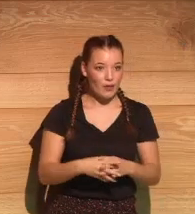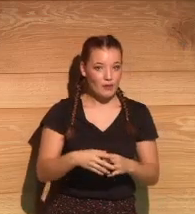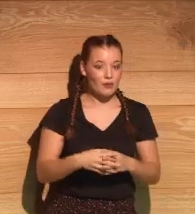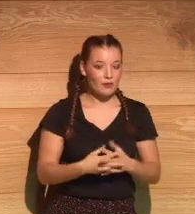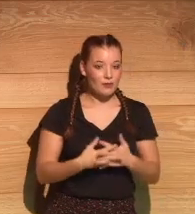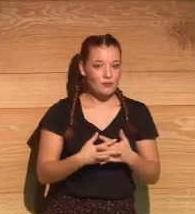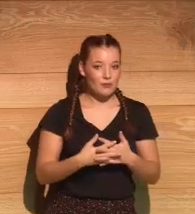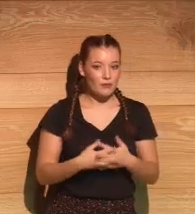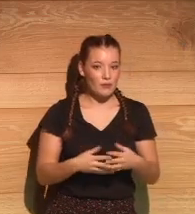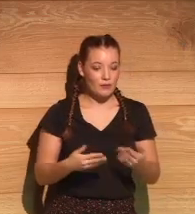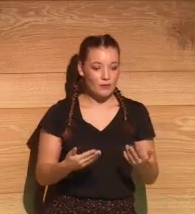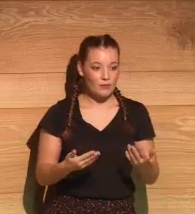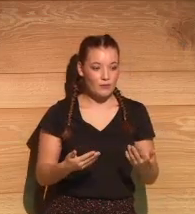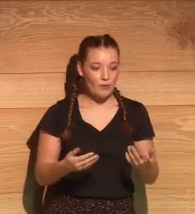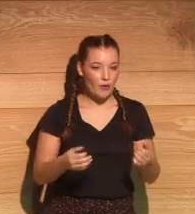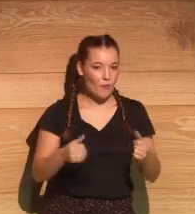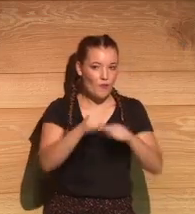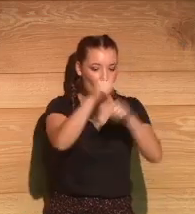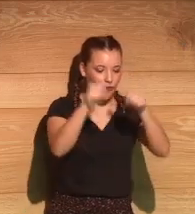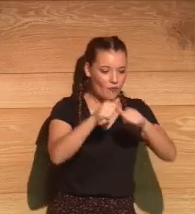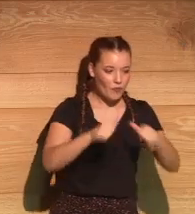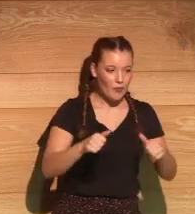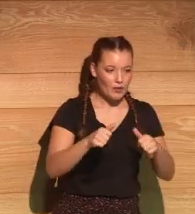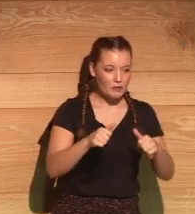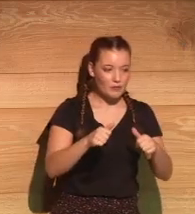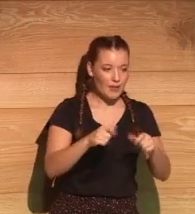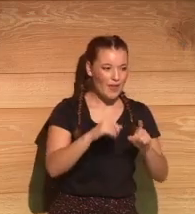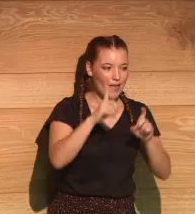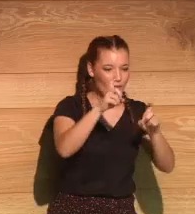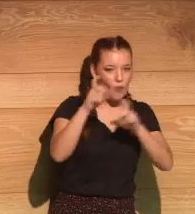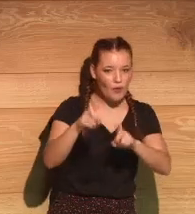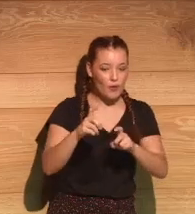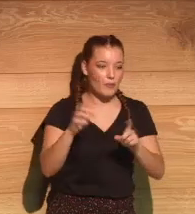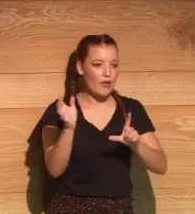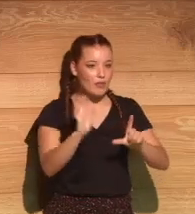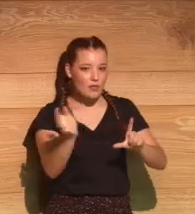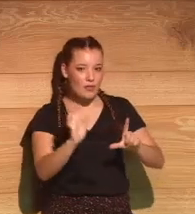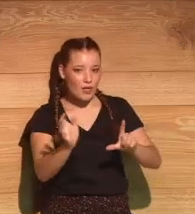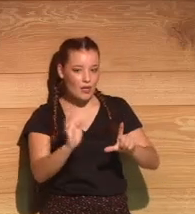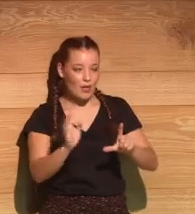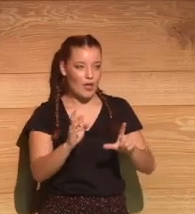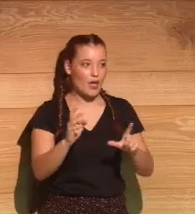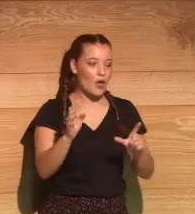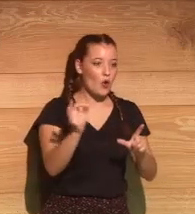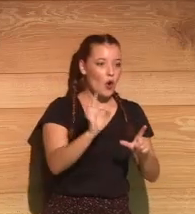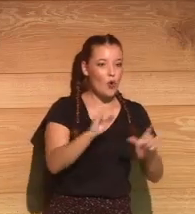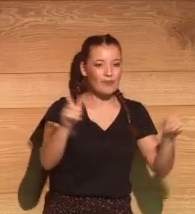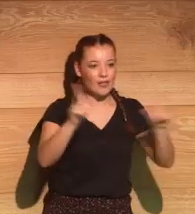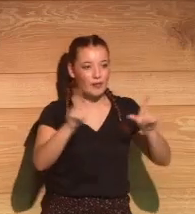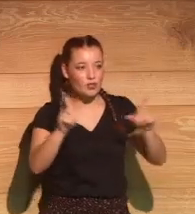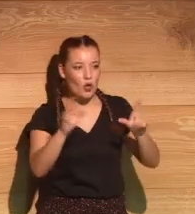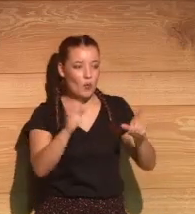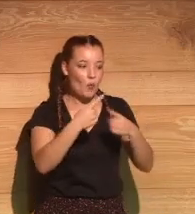en estas formas de educación de masas, que son el cine, las series, la música, etcétera,